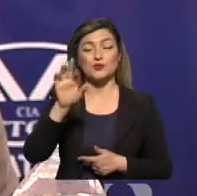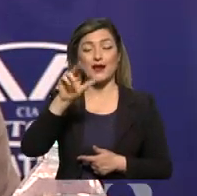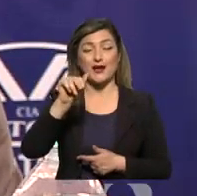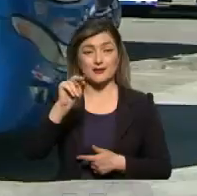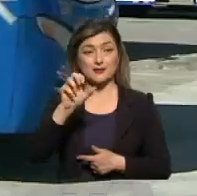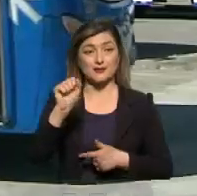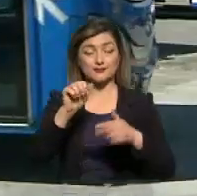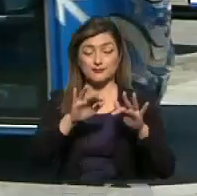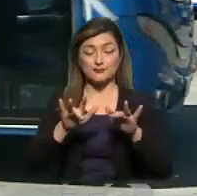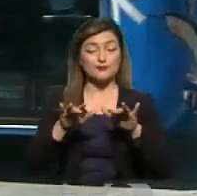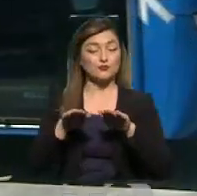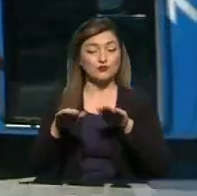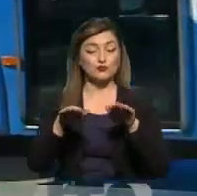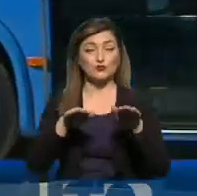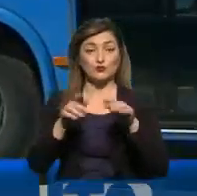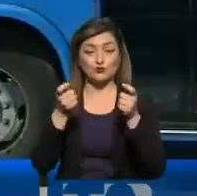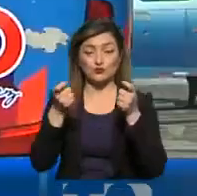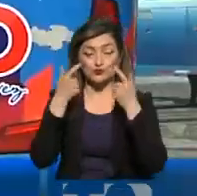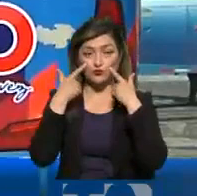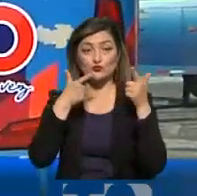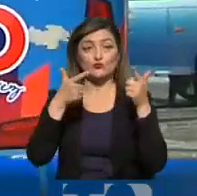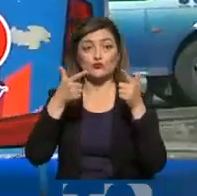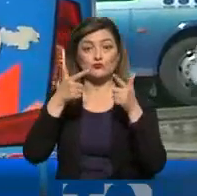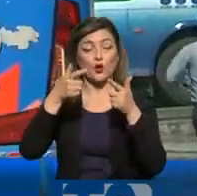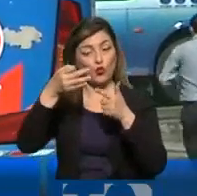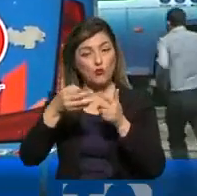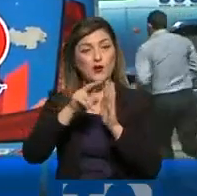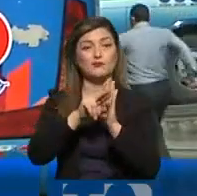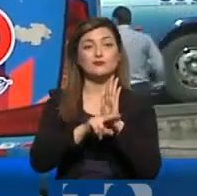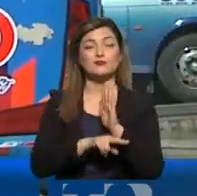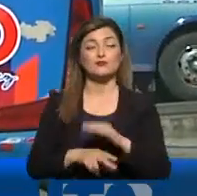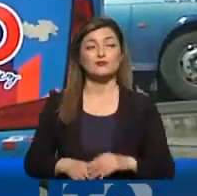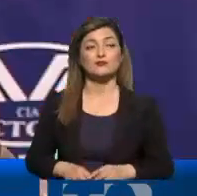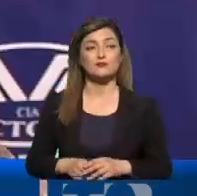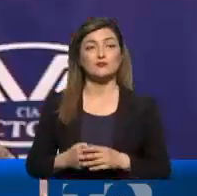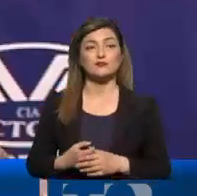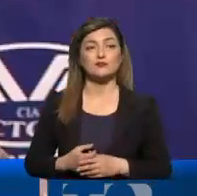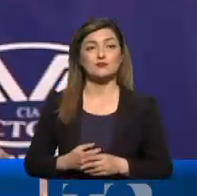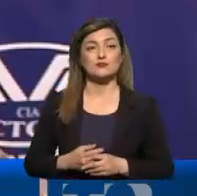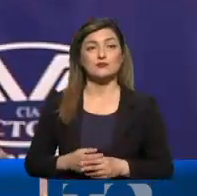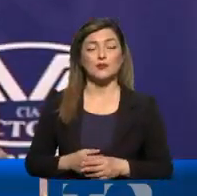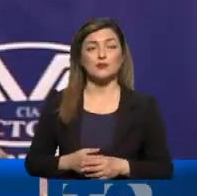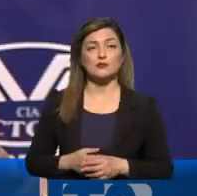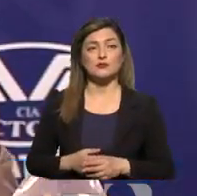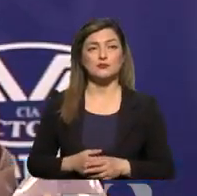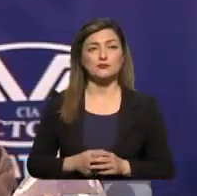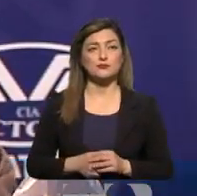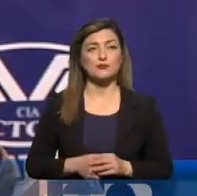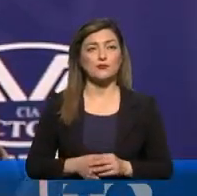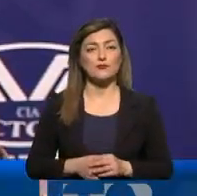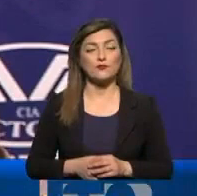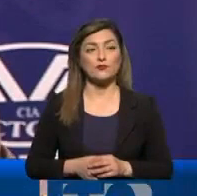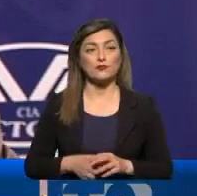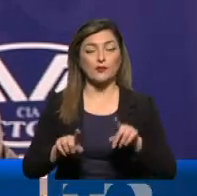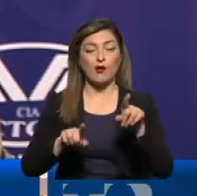guillermo abad continuarán con el monitoreo constante para verificar que se cumplan con los indicadores ciertos casos en los cuales recibimos